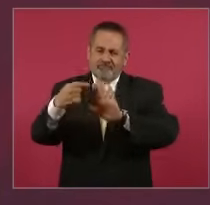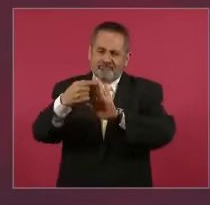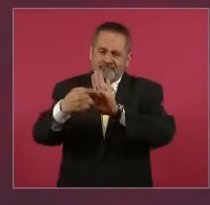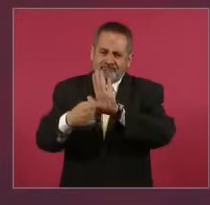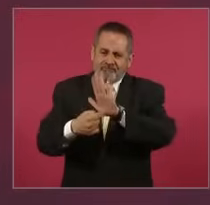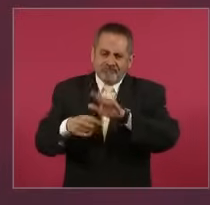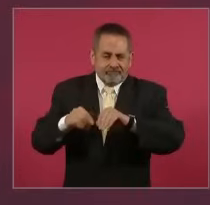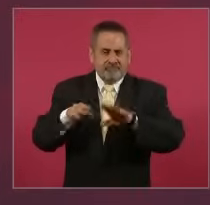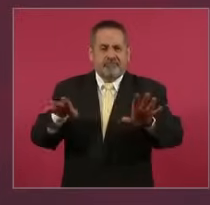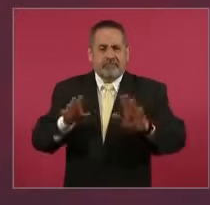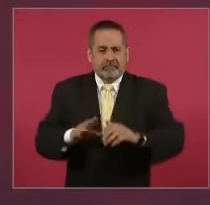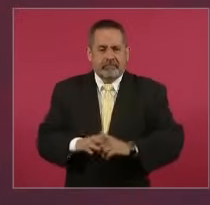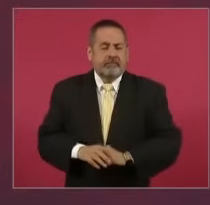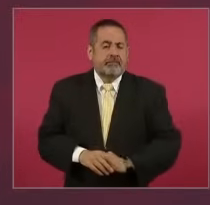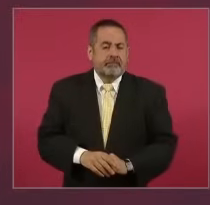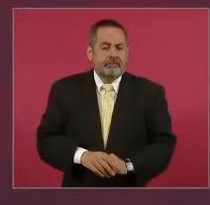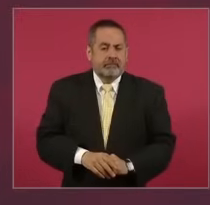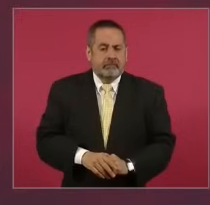primero.